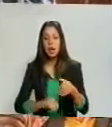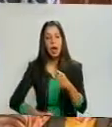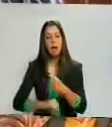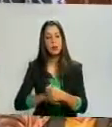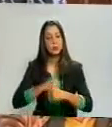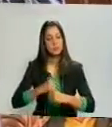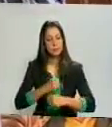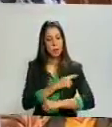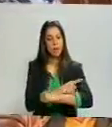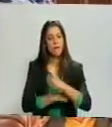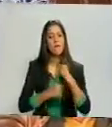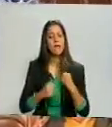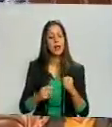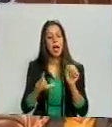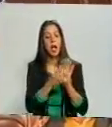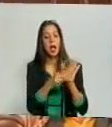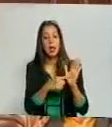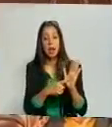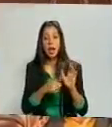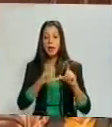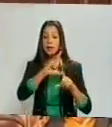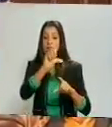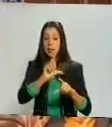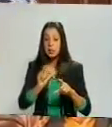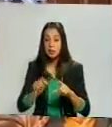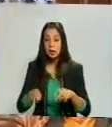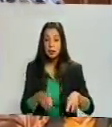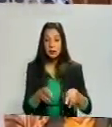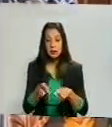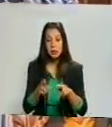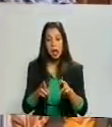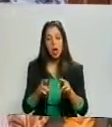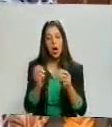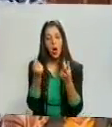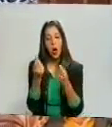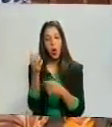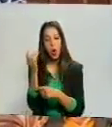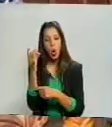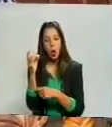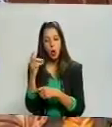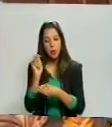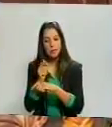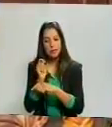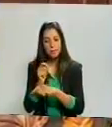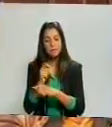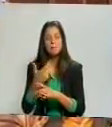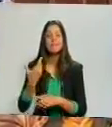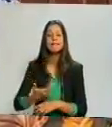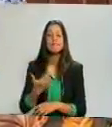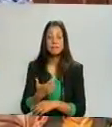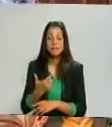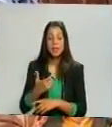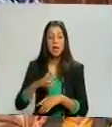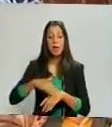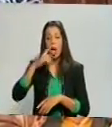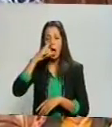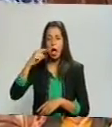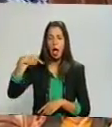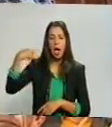fuerza el desarrollo del arco minero de Orinoco, porque representa sin duda alguna a mediano y largo